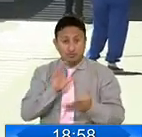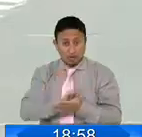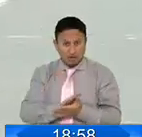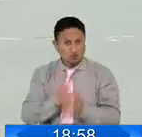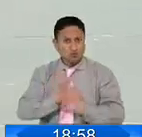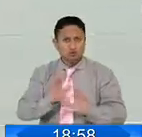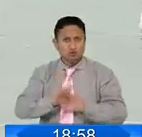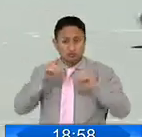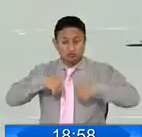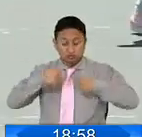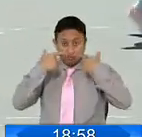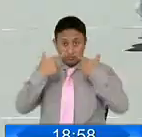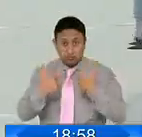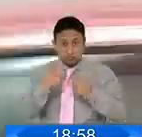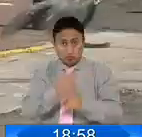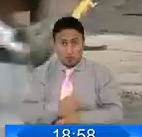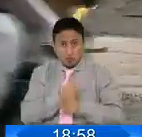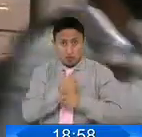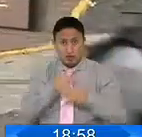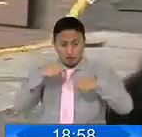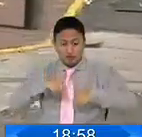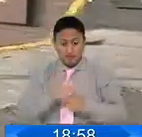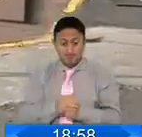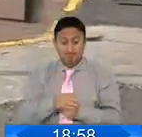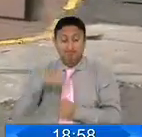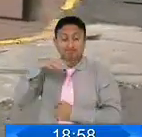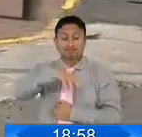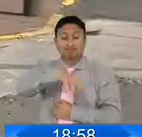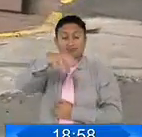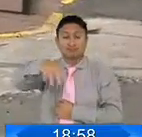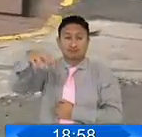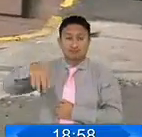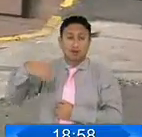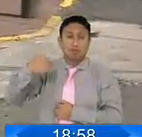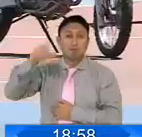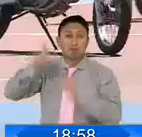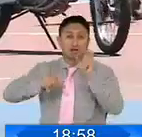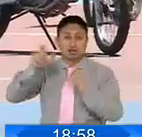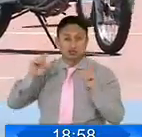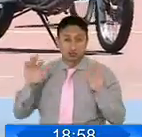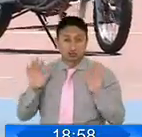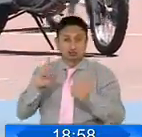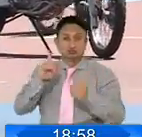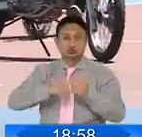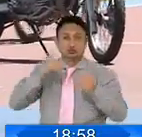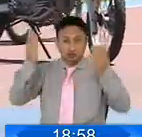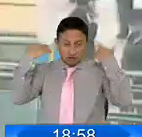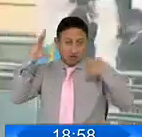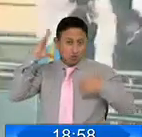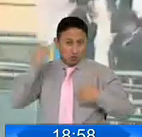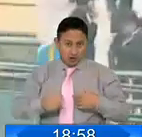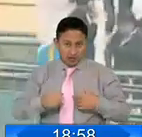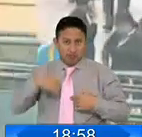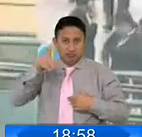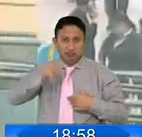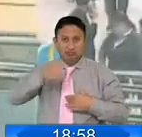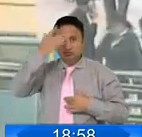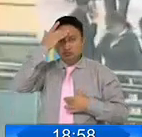a lakovic 19 pues las ciudades en donde se registra mayor cantidad de aglomeraciones son quito guayaquil y cuenta informó marín